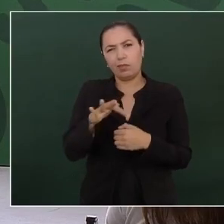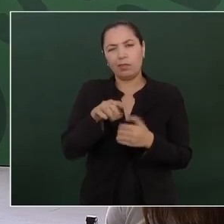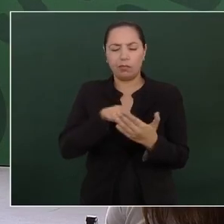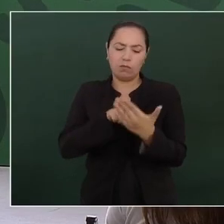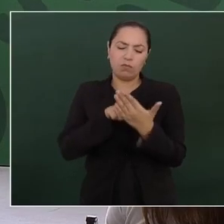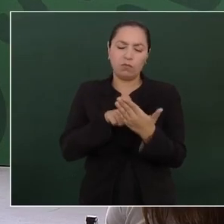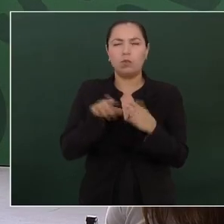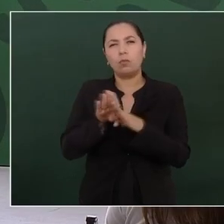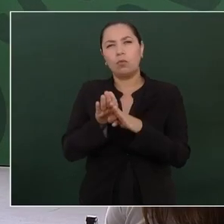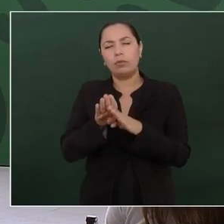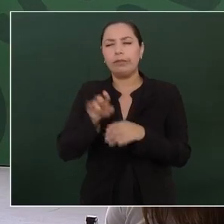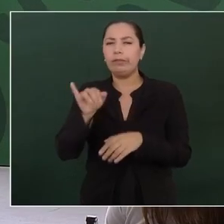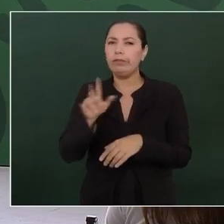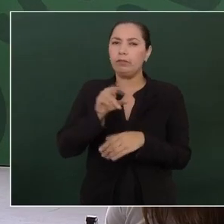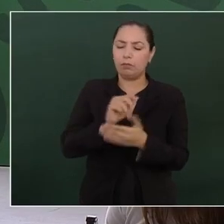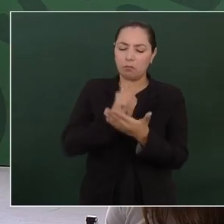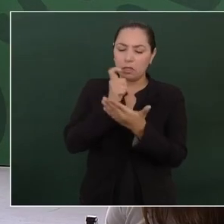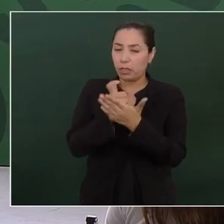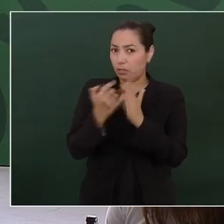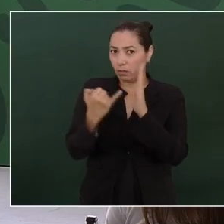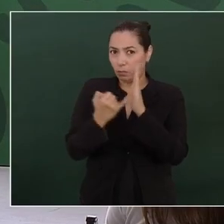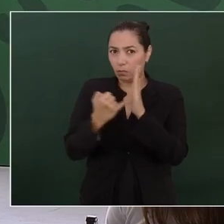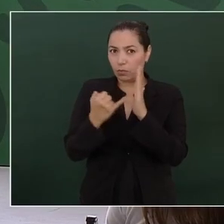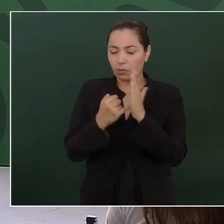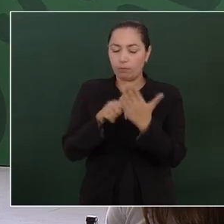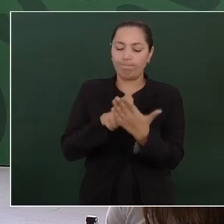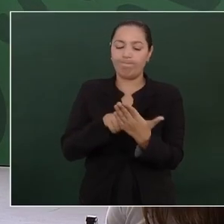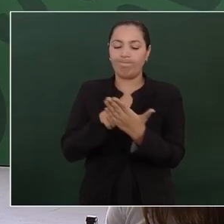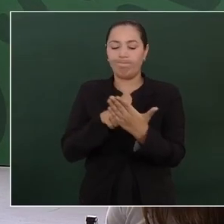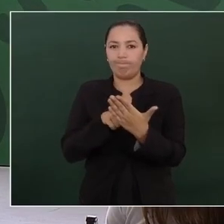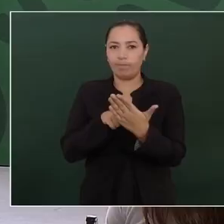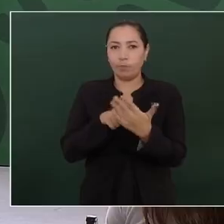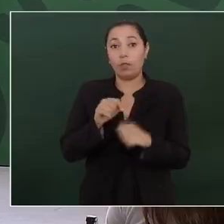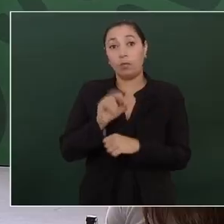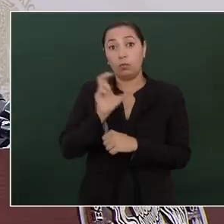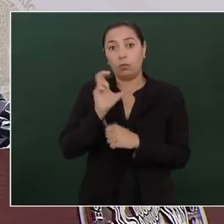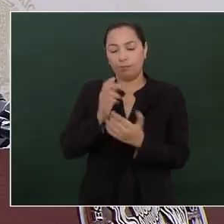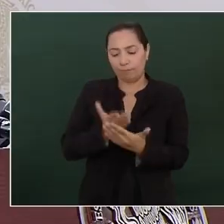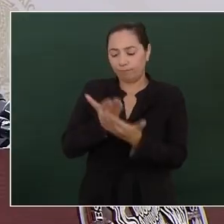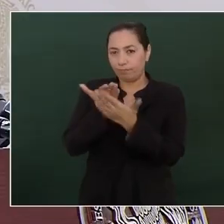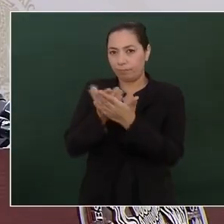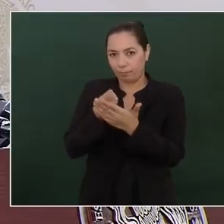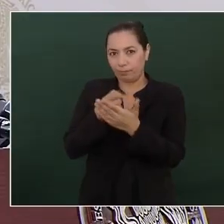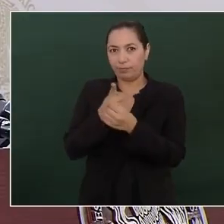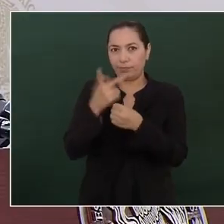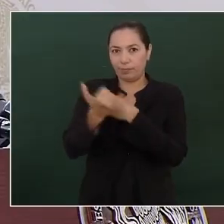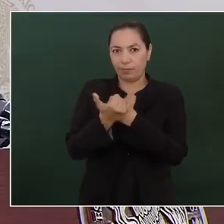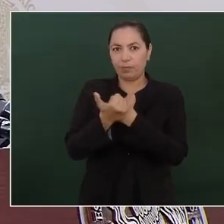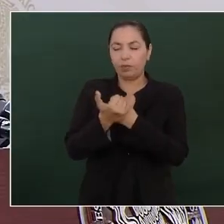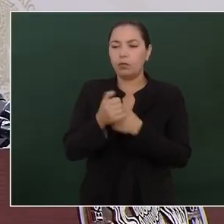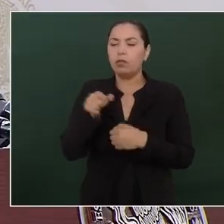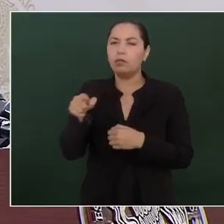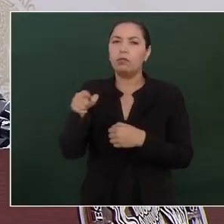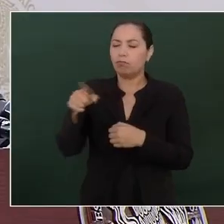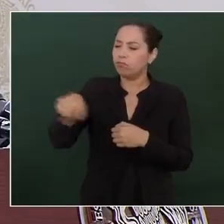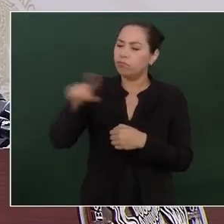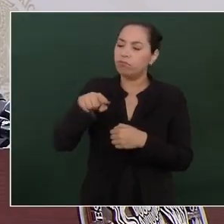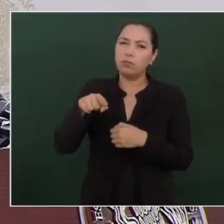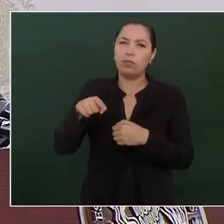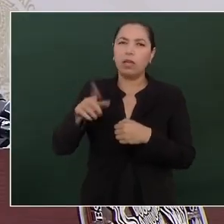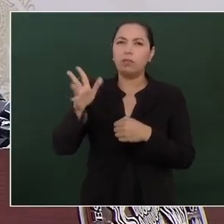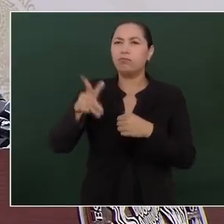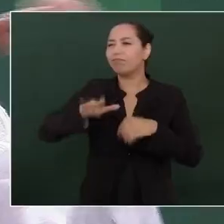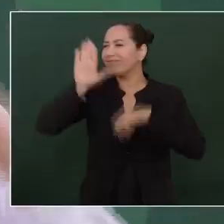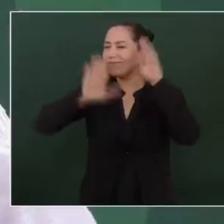se pagaban o no estos impuestos. Sin embargo, cuando presenta el proyecto, los demás ministros votan en contra de este